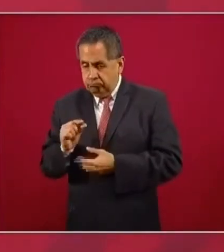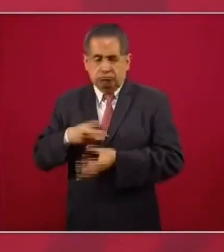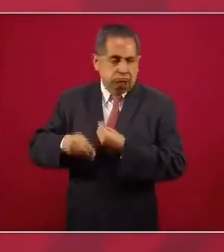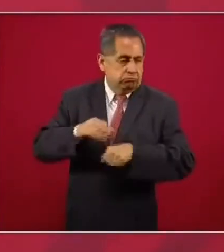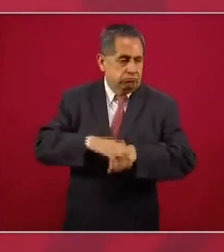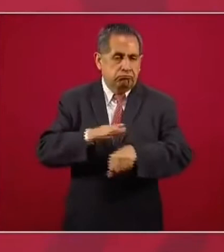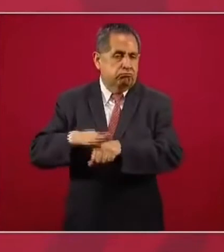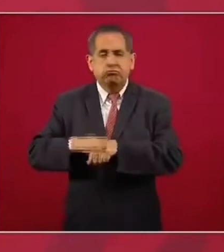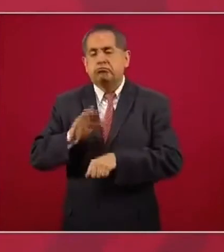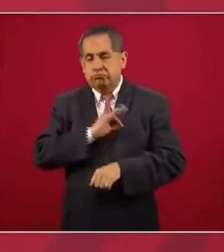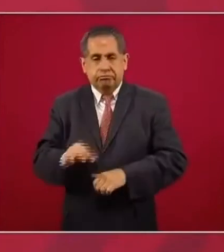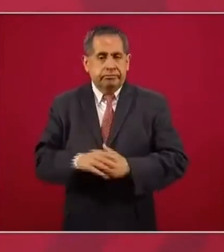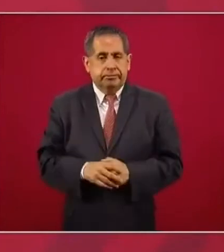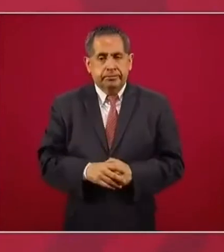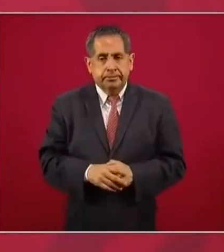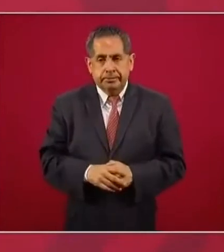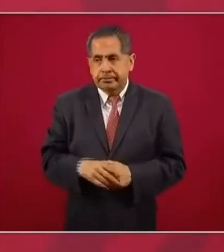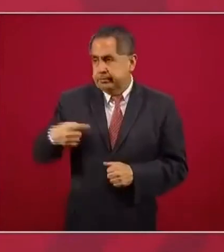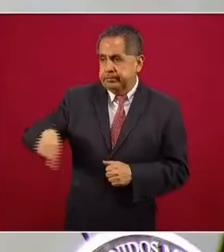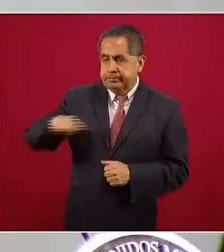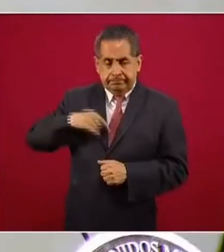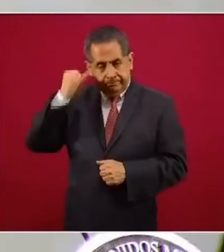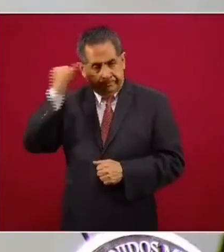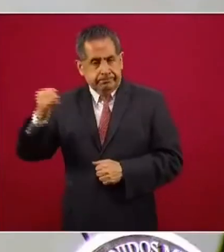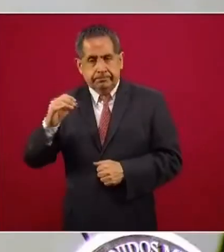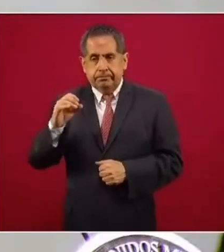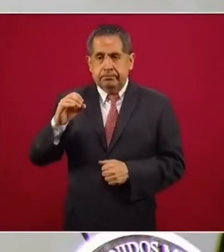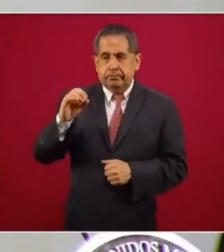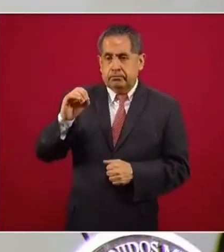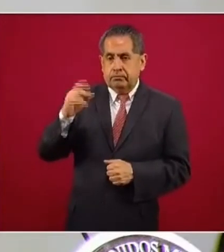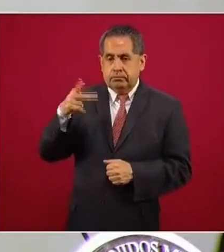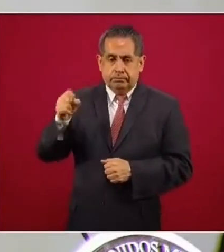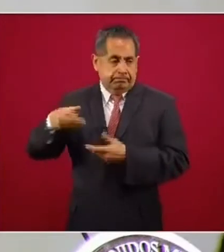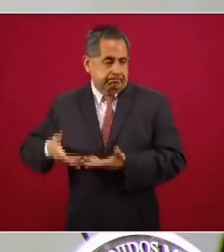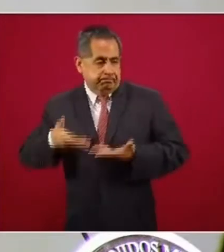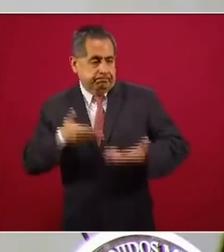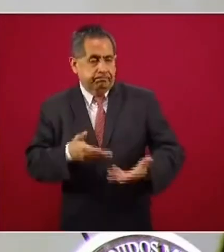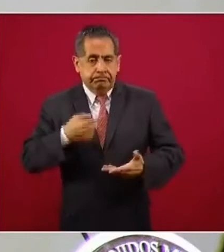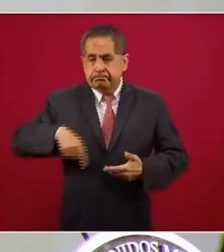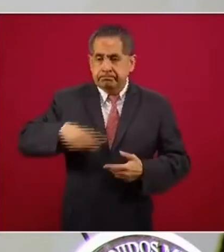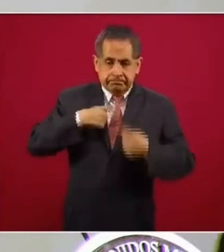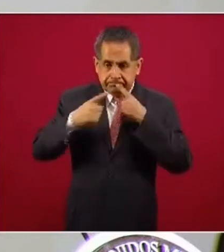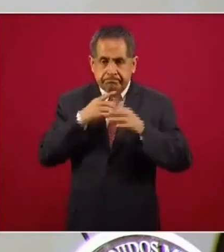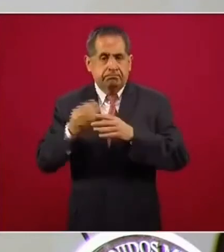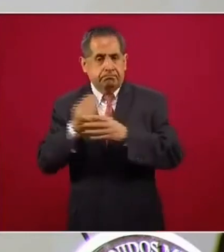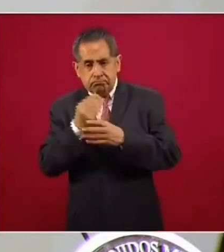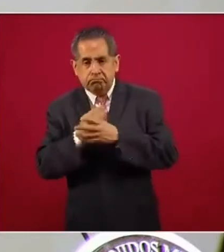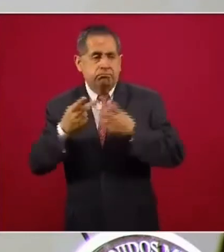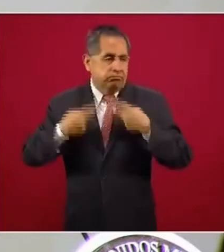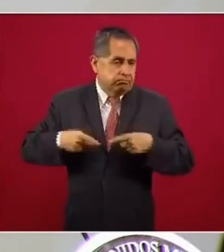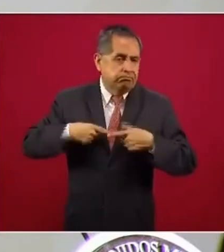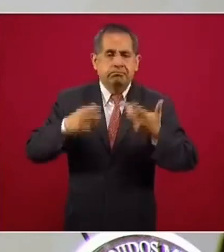menos. Vamos a poner todos los recursos de la organización a disposición, operativos, recursos humanos,